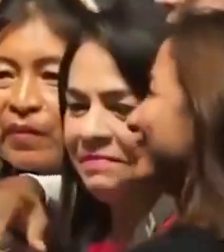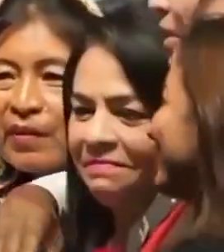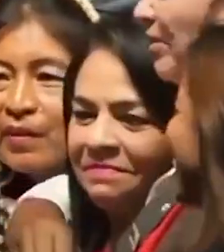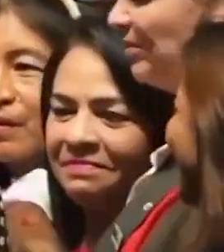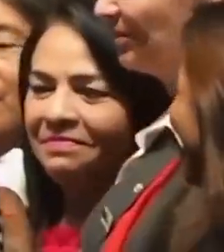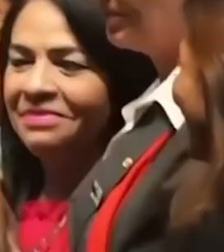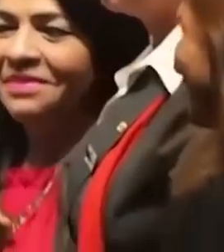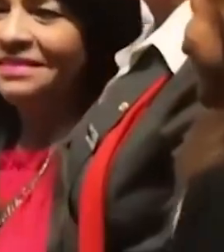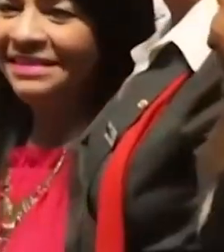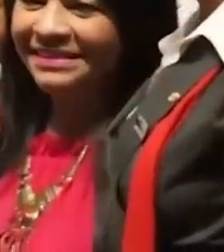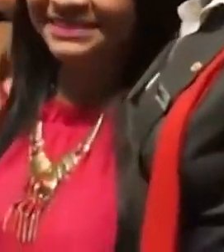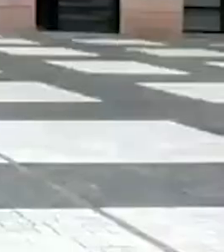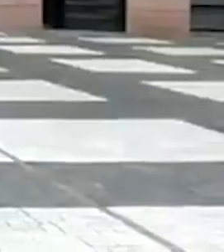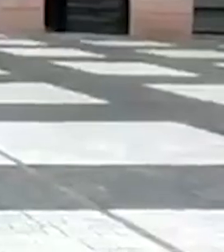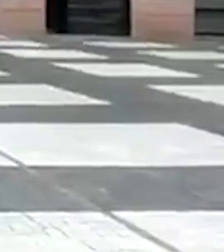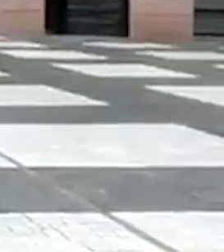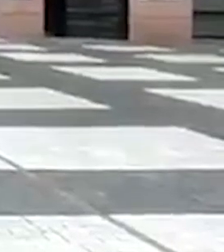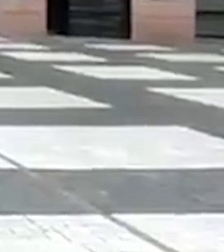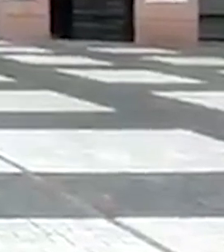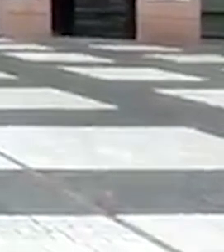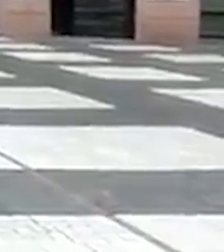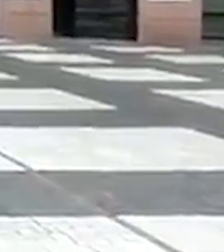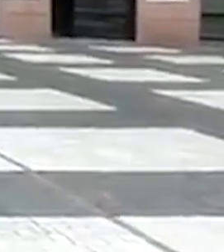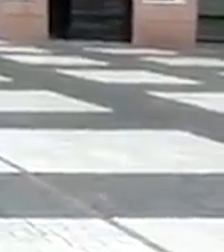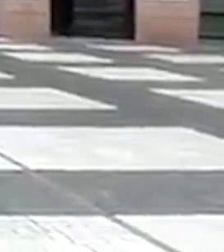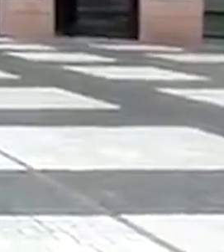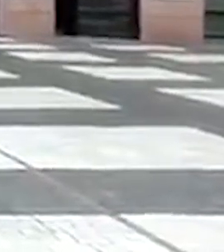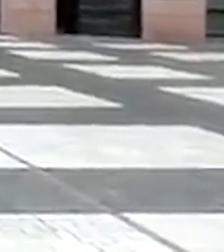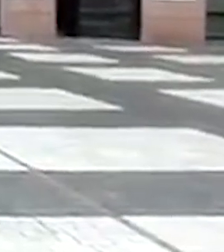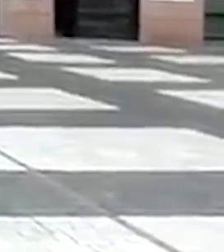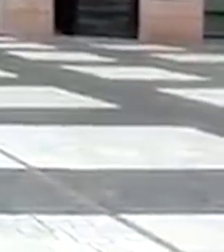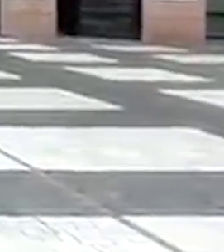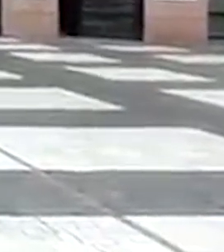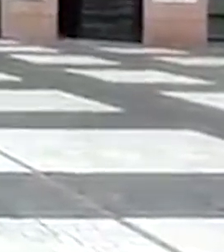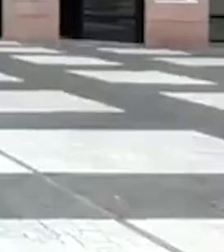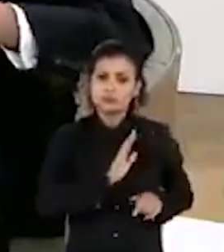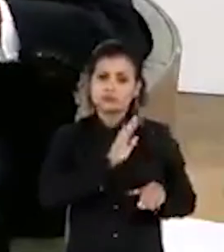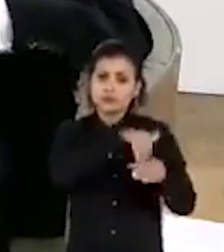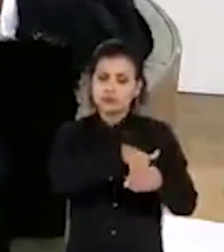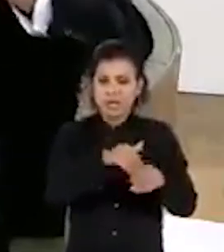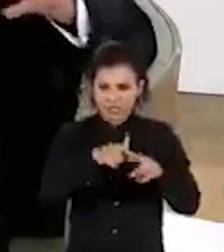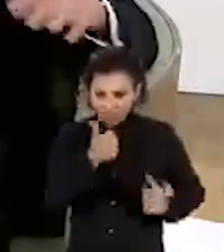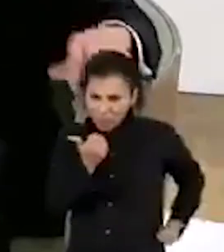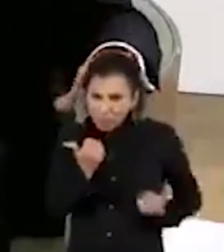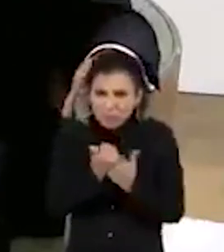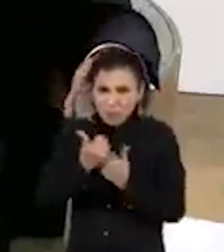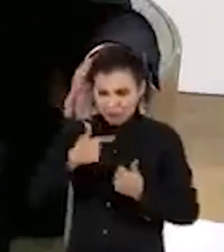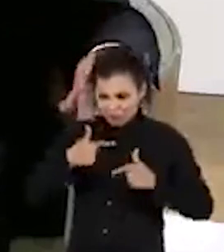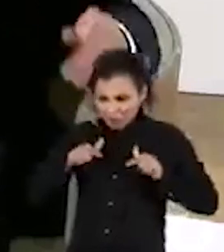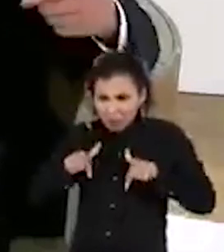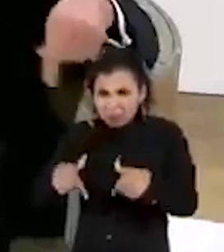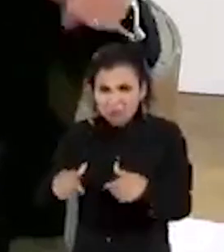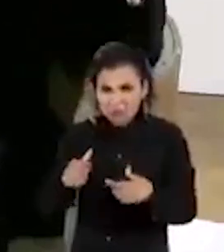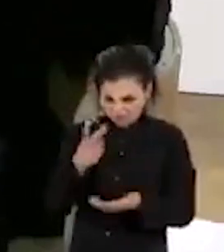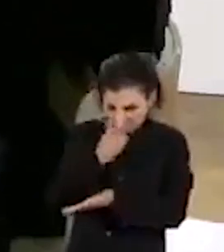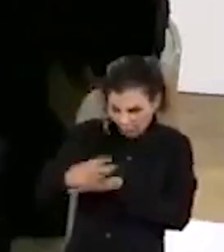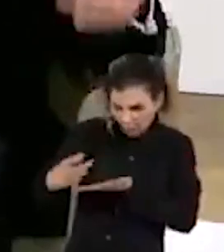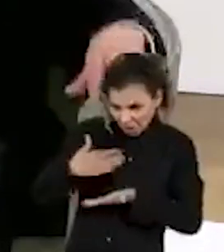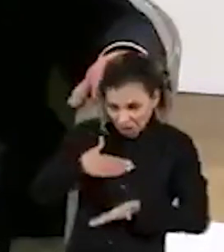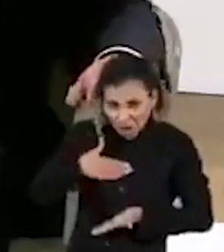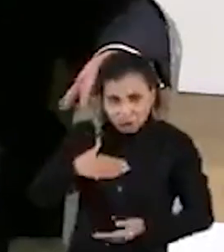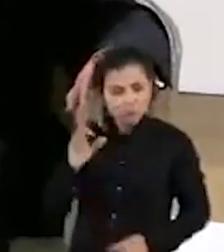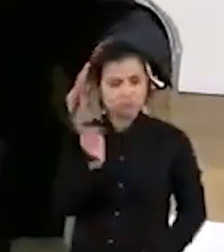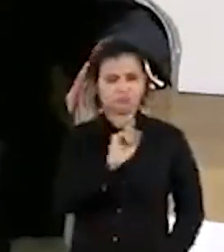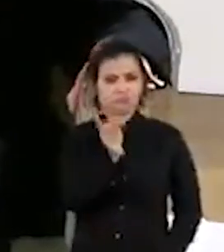a 3 años del juicio político que destituyó del poder a la expresidenta. En una entrevista con el programa Roda Vida de la